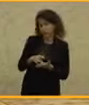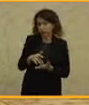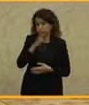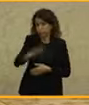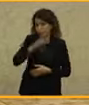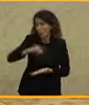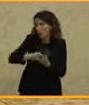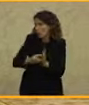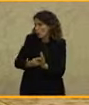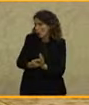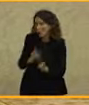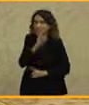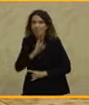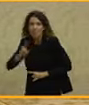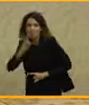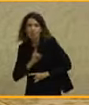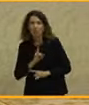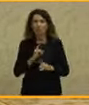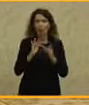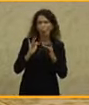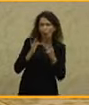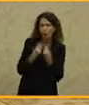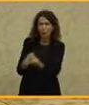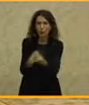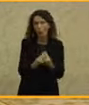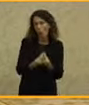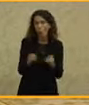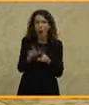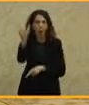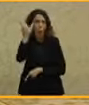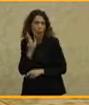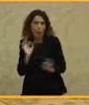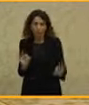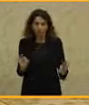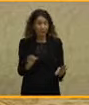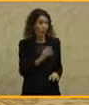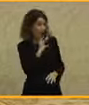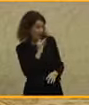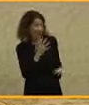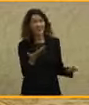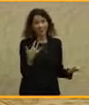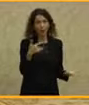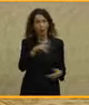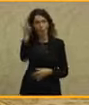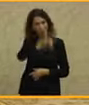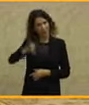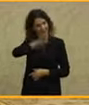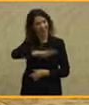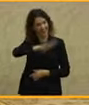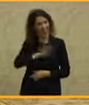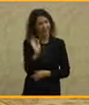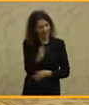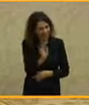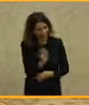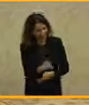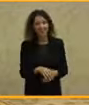Impresionante. Un proyecto apasionante. Trabajando codo a codo con la gente. Un lujo. Claro, me alegro mucho. Y vienes morenito, ¿eh? Pero,